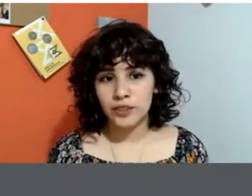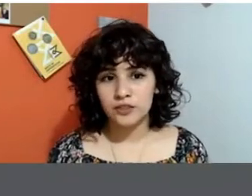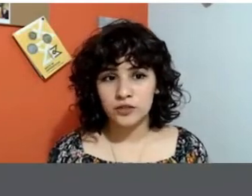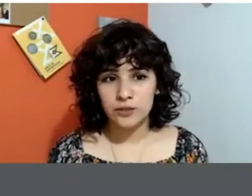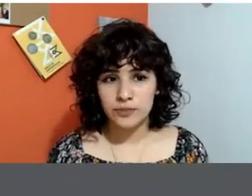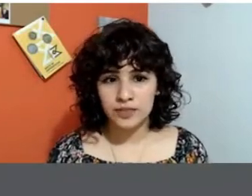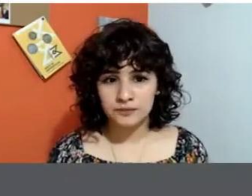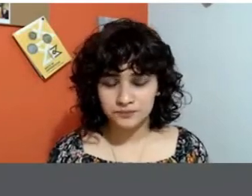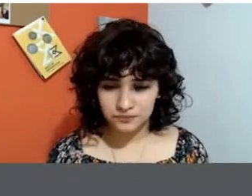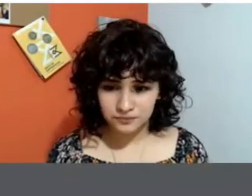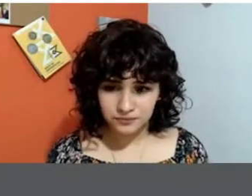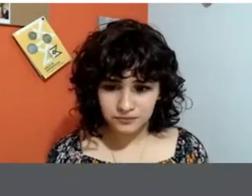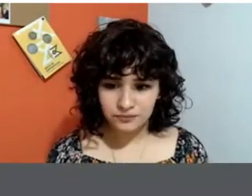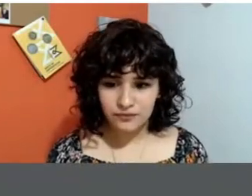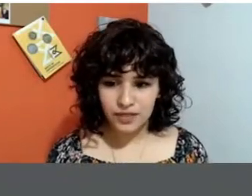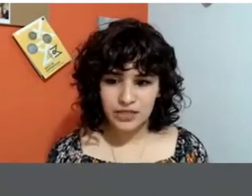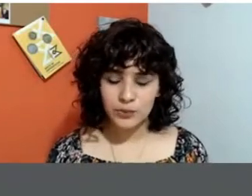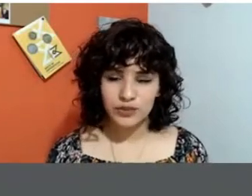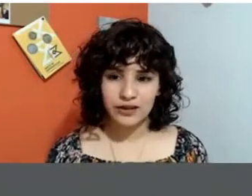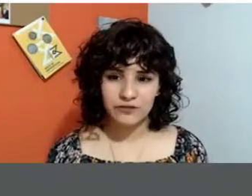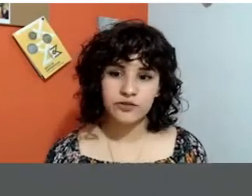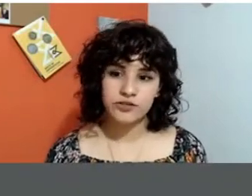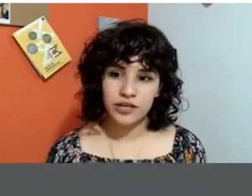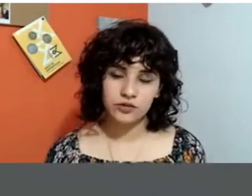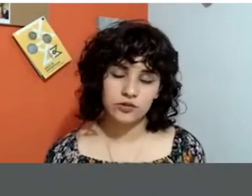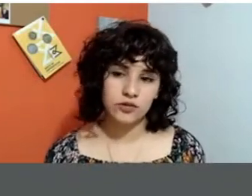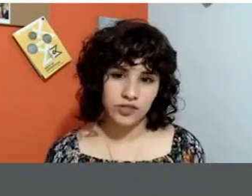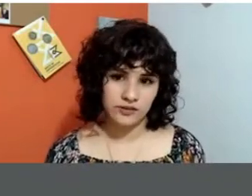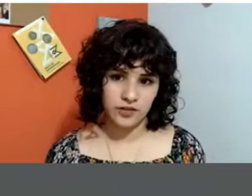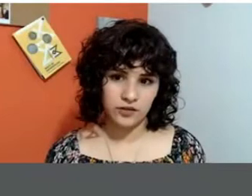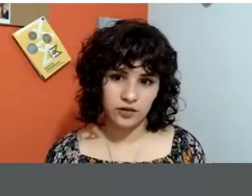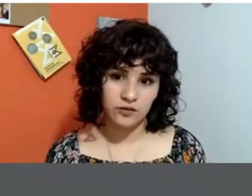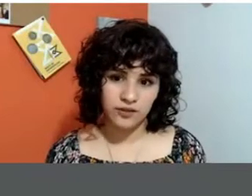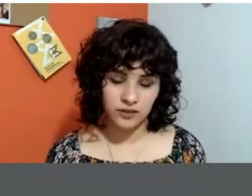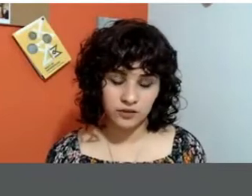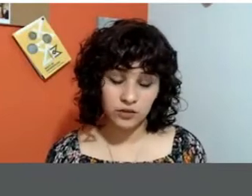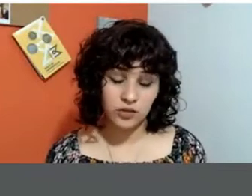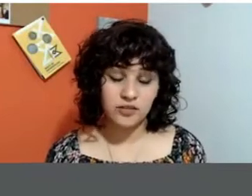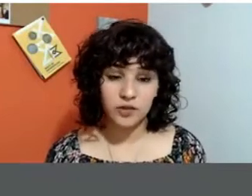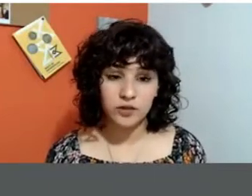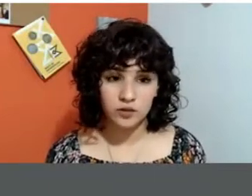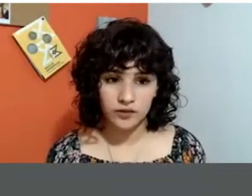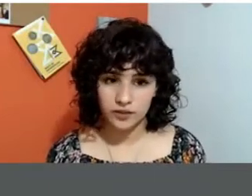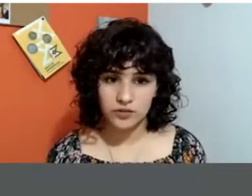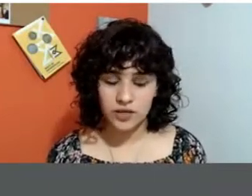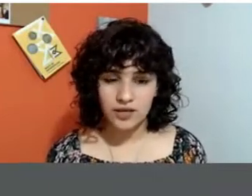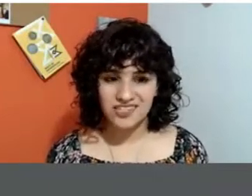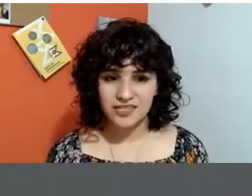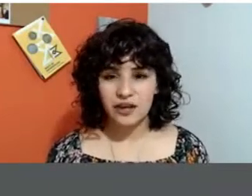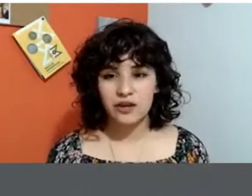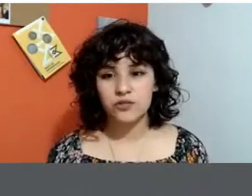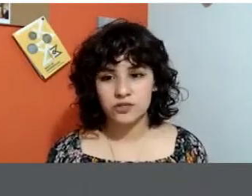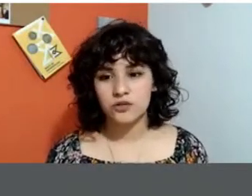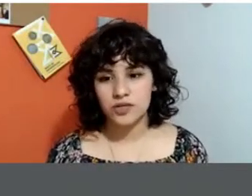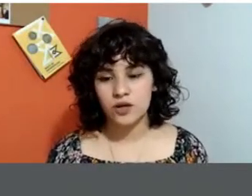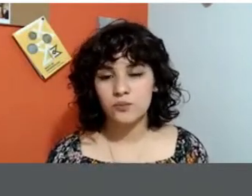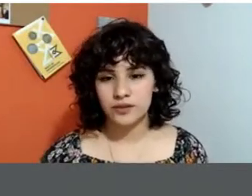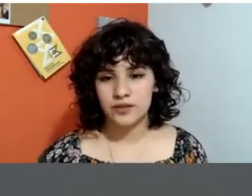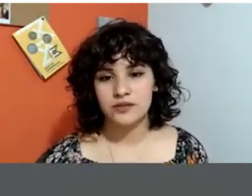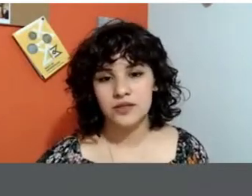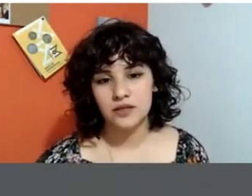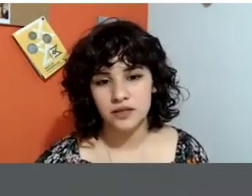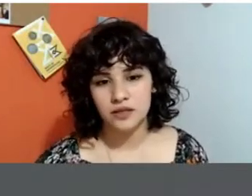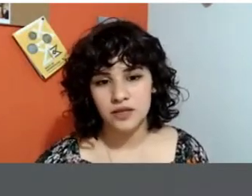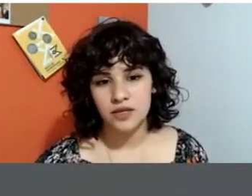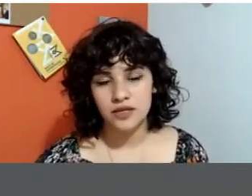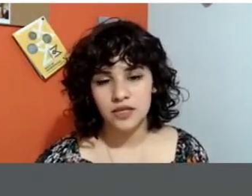el objetivo también de poder reforzar todo lo que se vieron en los videos, todo lo que se vio en los videos y seguir reforzando esas